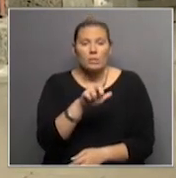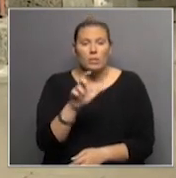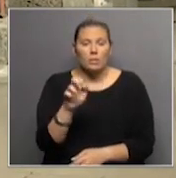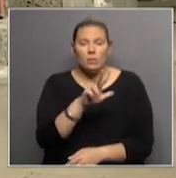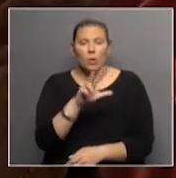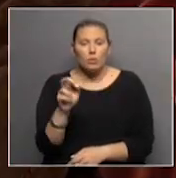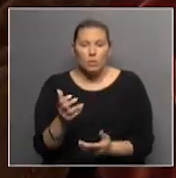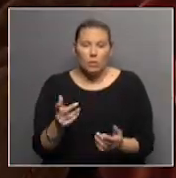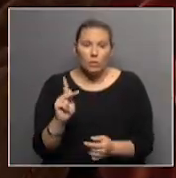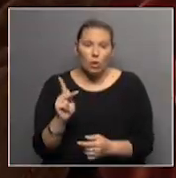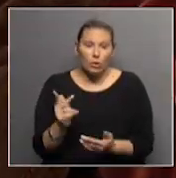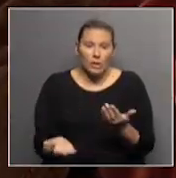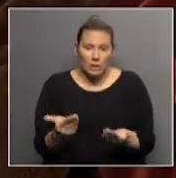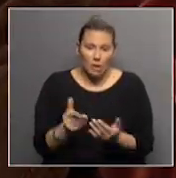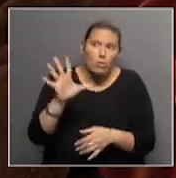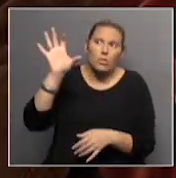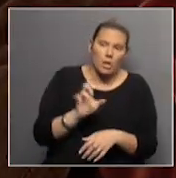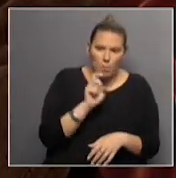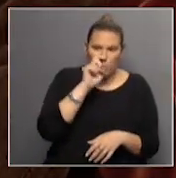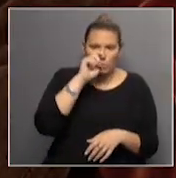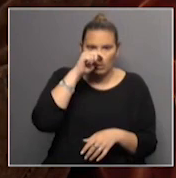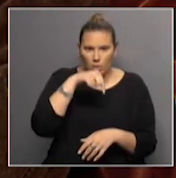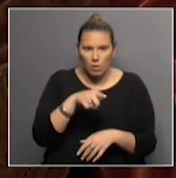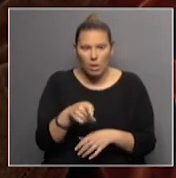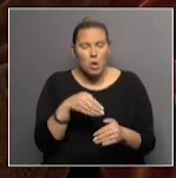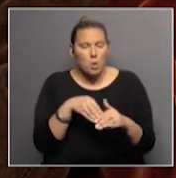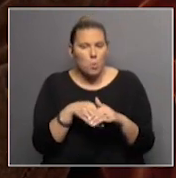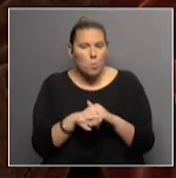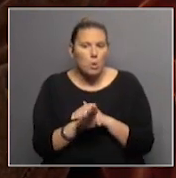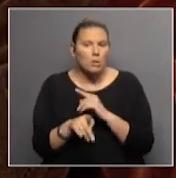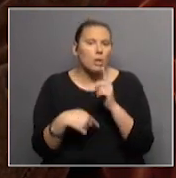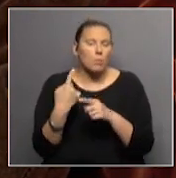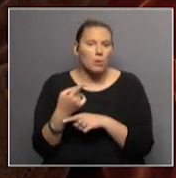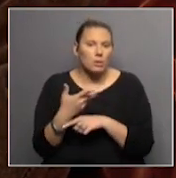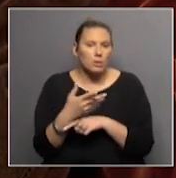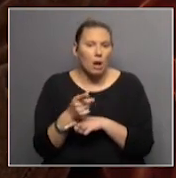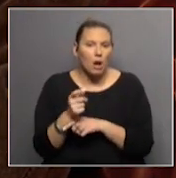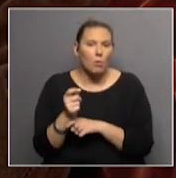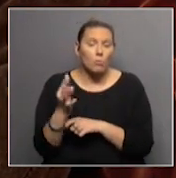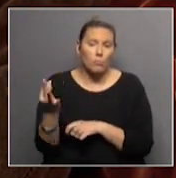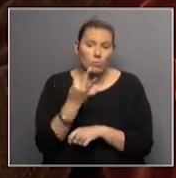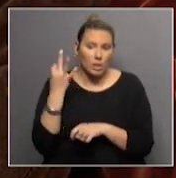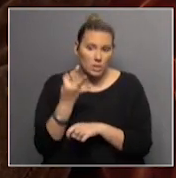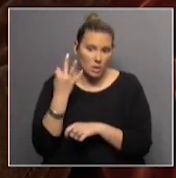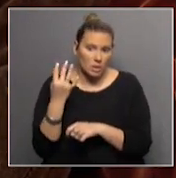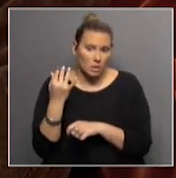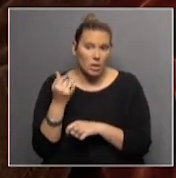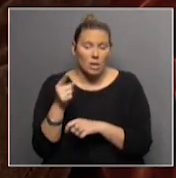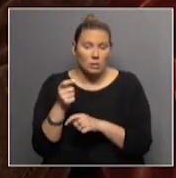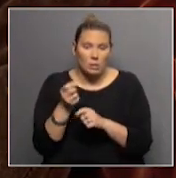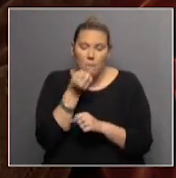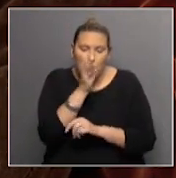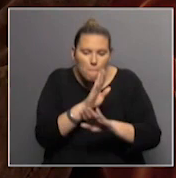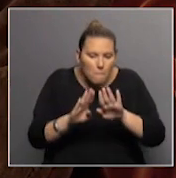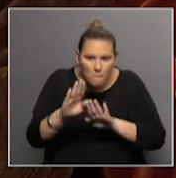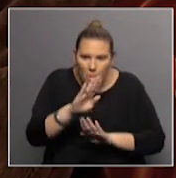que fueron traídas a Montevideo, que estuvieron un tiempo ahí en el pasaje y que después se llevaron a un taller industrial donde se hizo toda